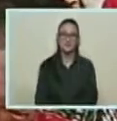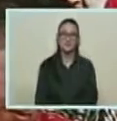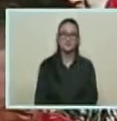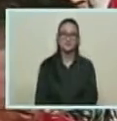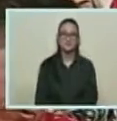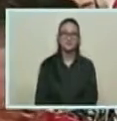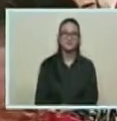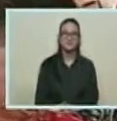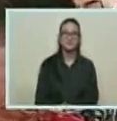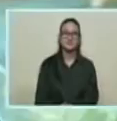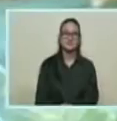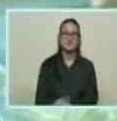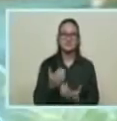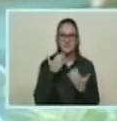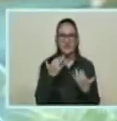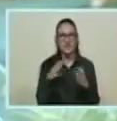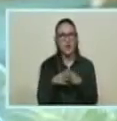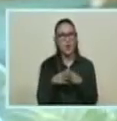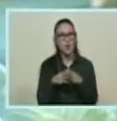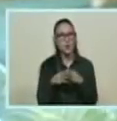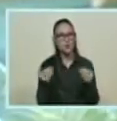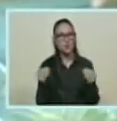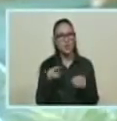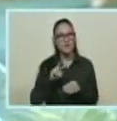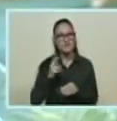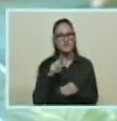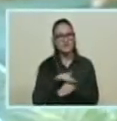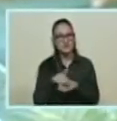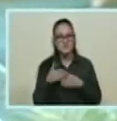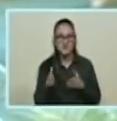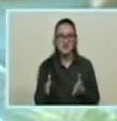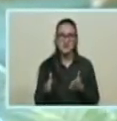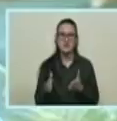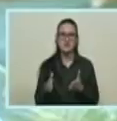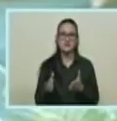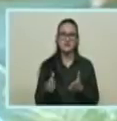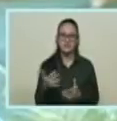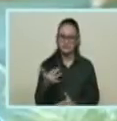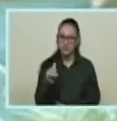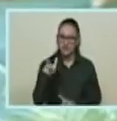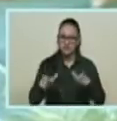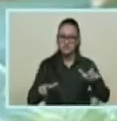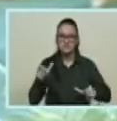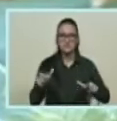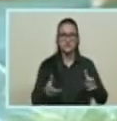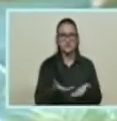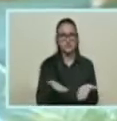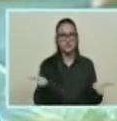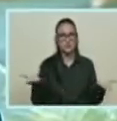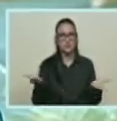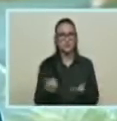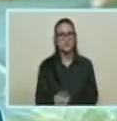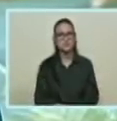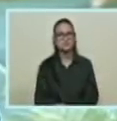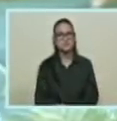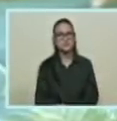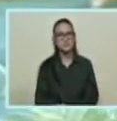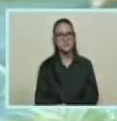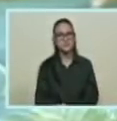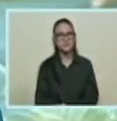Yo le digo a todos ustedes, compañeros, compañeras, viceministras, viceministros presentes, hay que